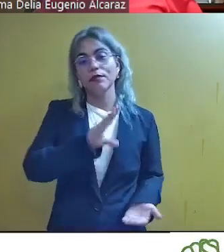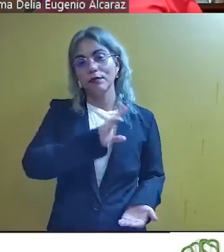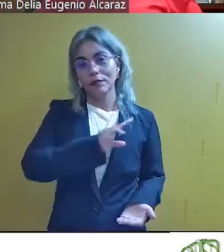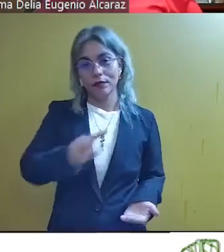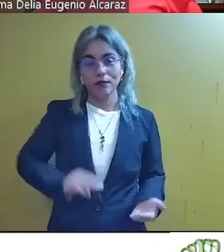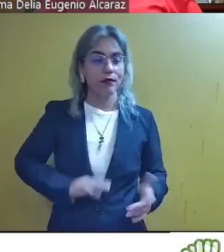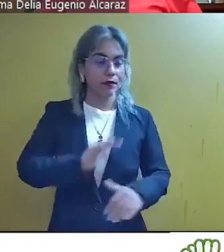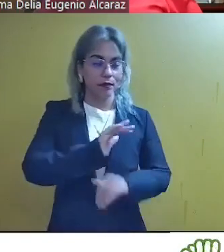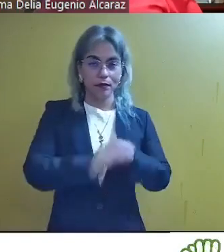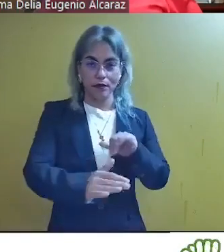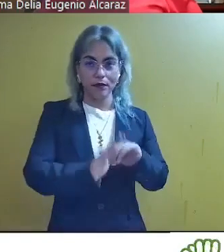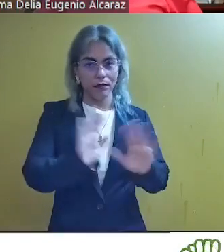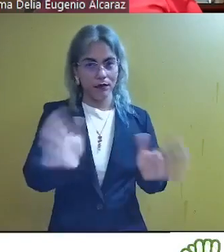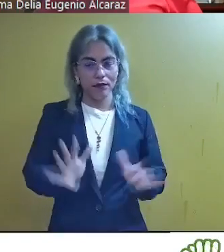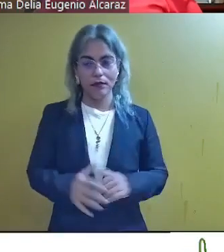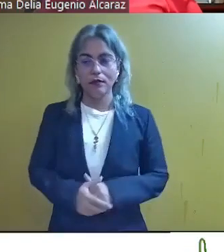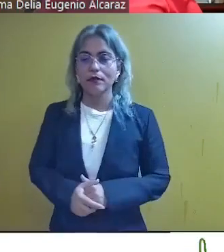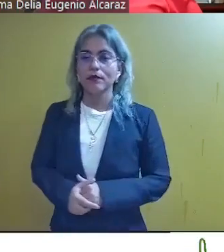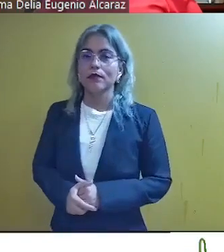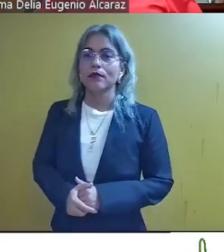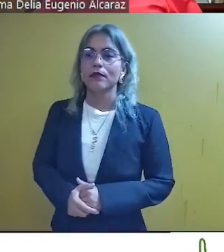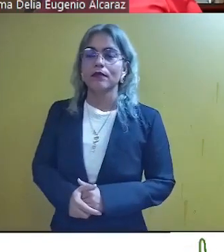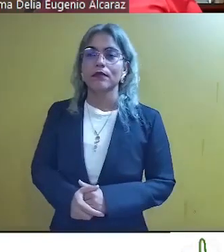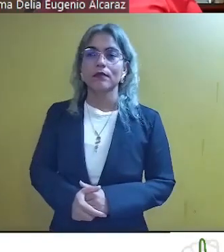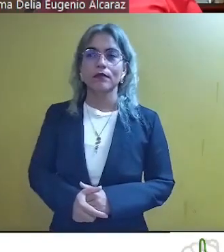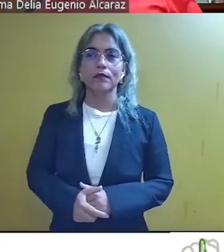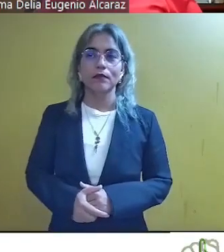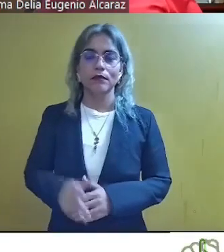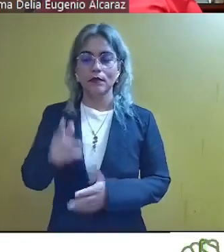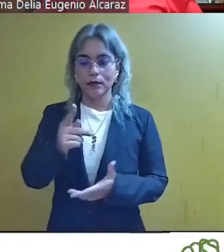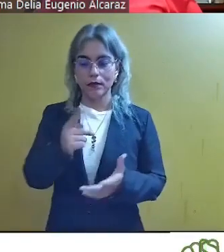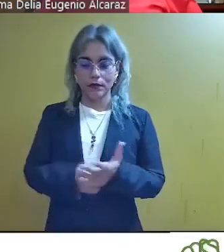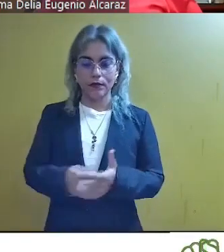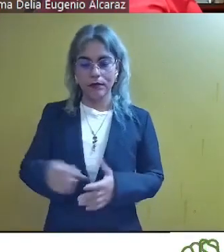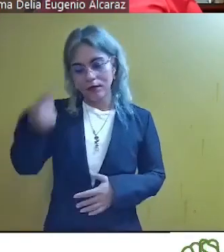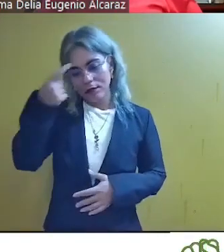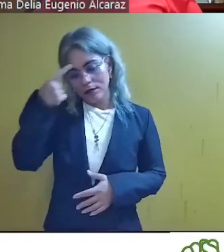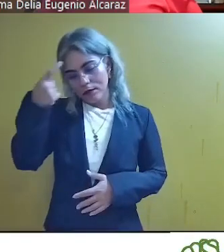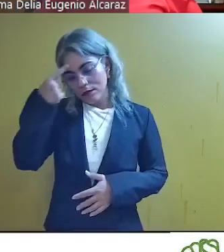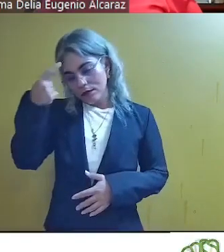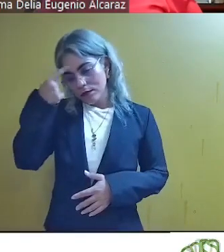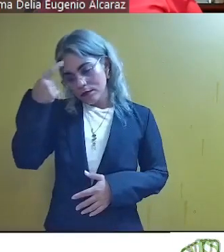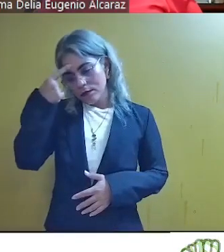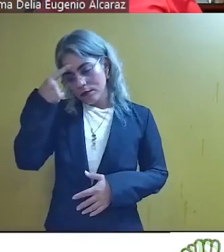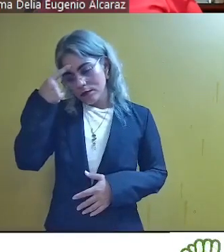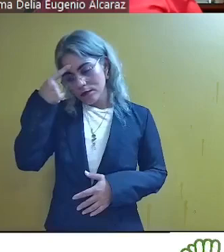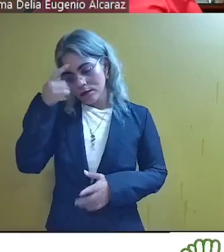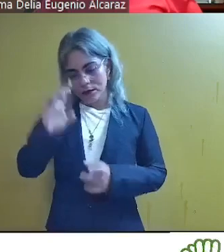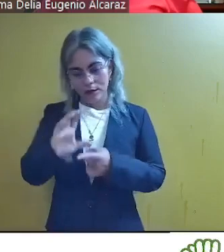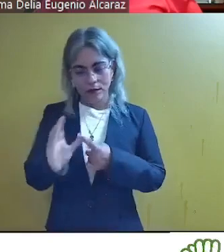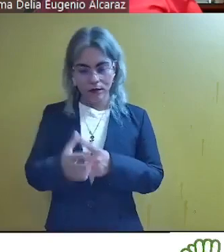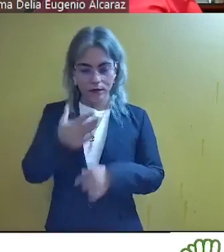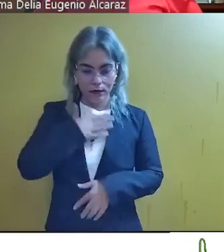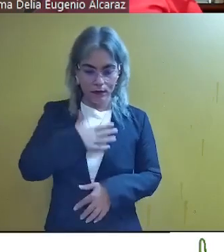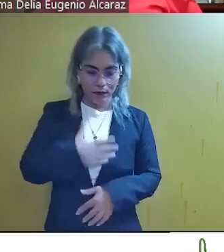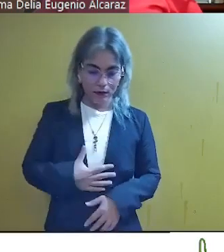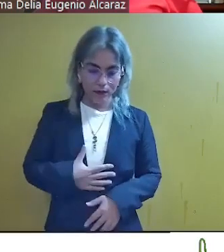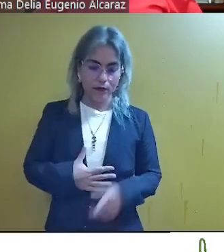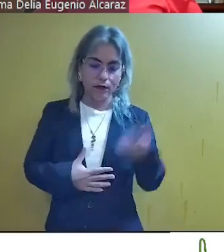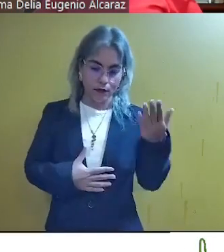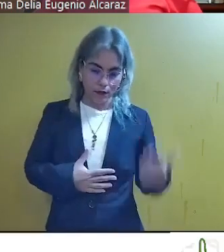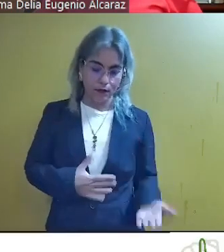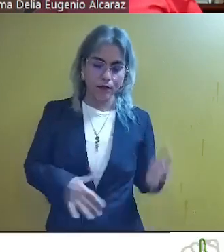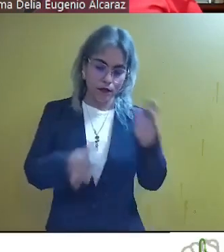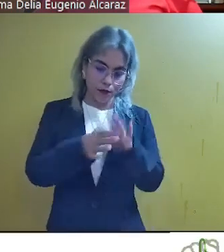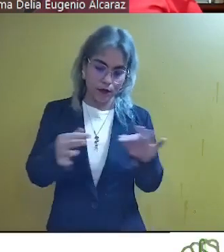Municipal. En el proyecto se razona que la Comisión de Justicia del Consejo Nacional declaró fundado el agravio hecho valer por la actora en la